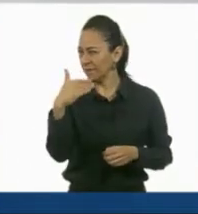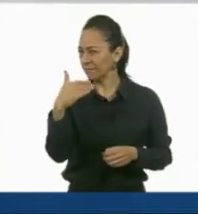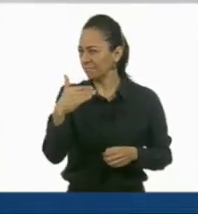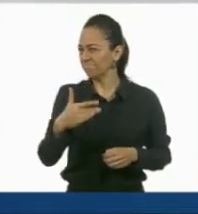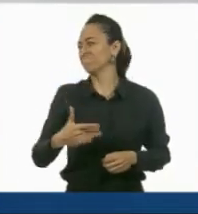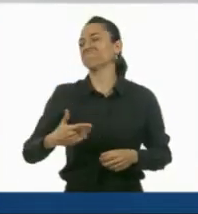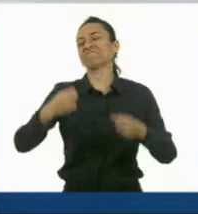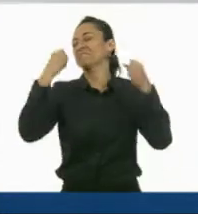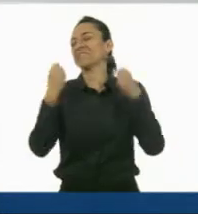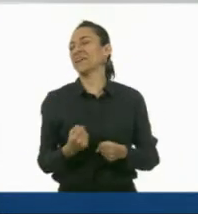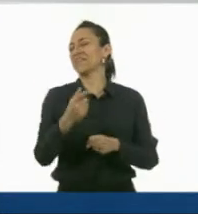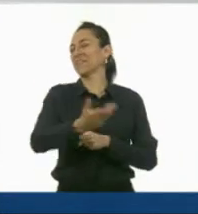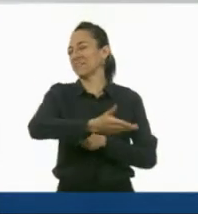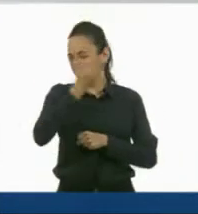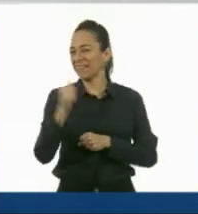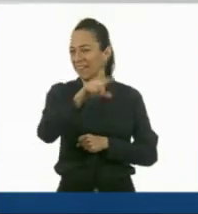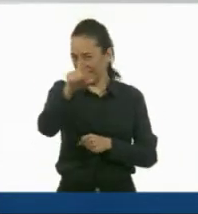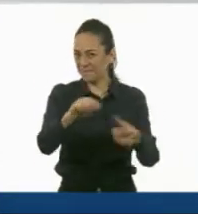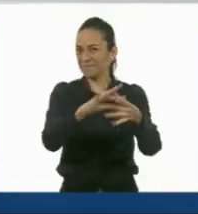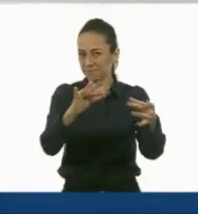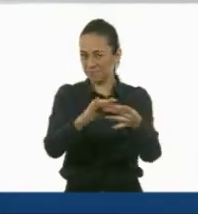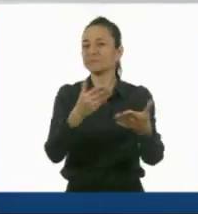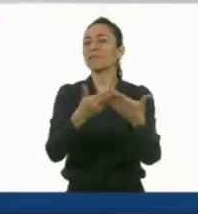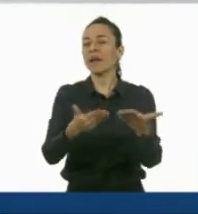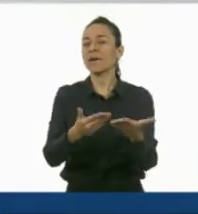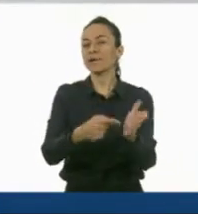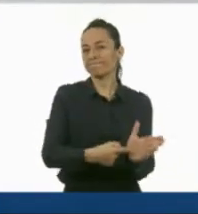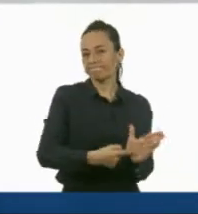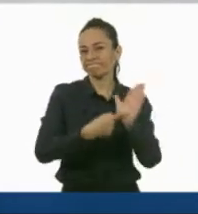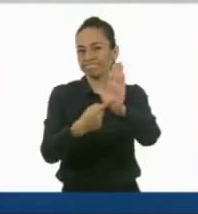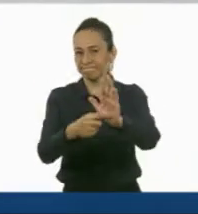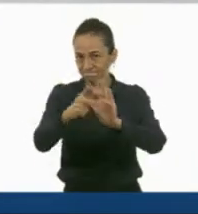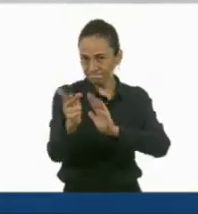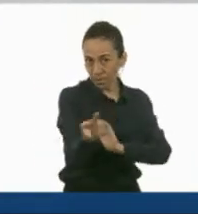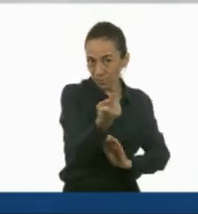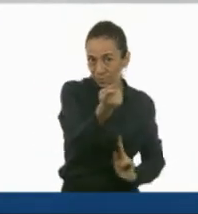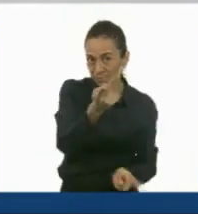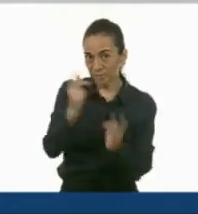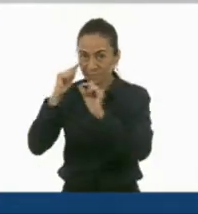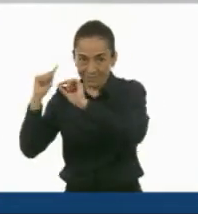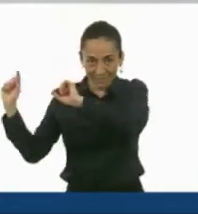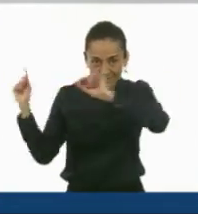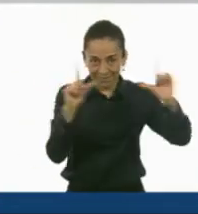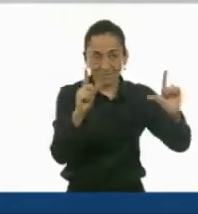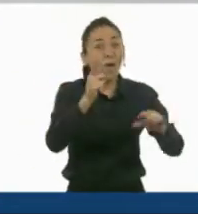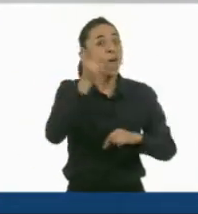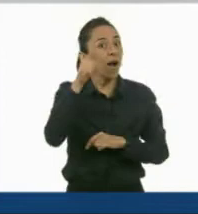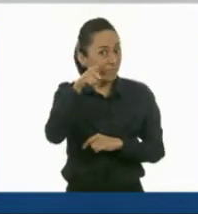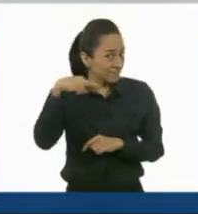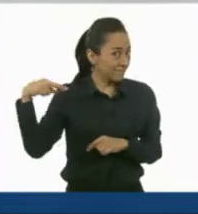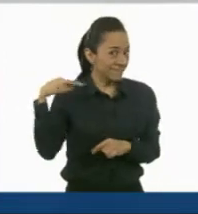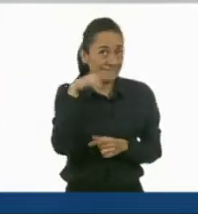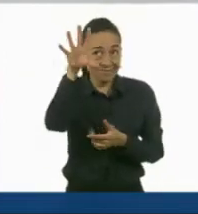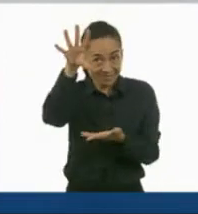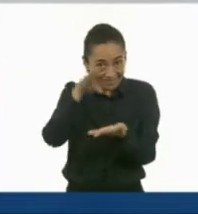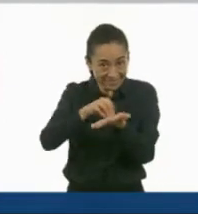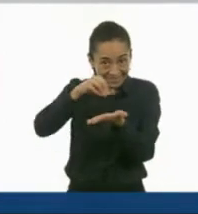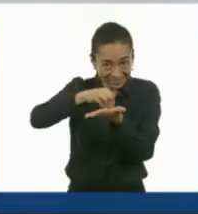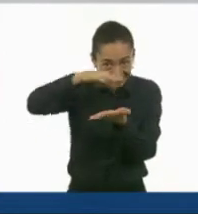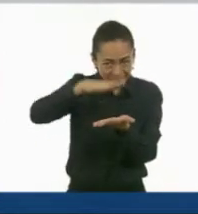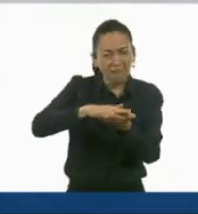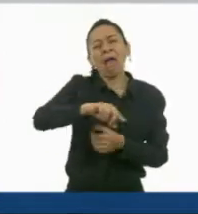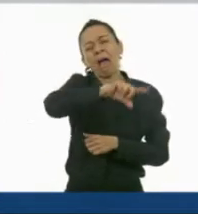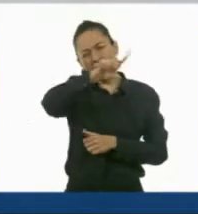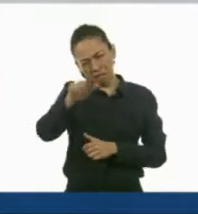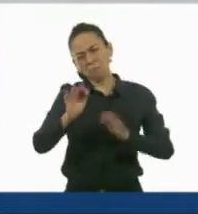ahora a ver unas preguntas en su pantalla que espero puedan anotar y que cuando tengan tiempo las puedan